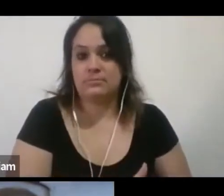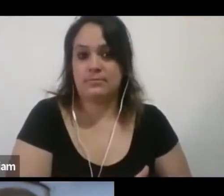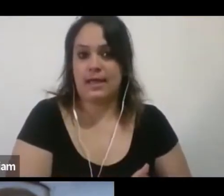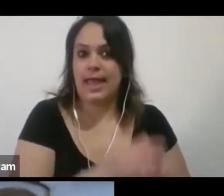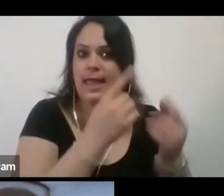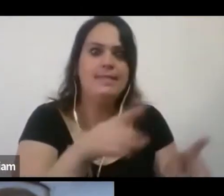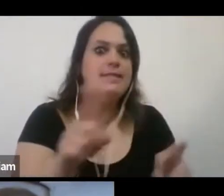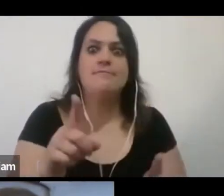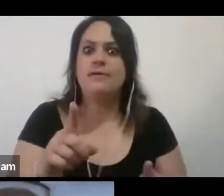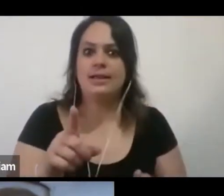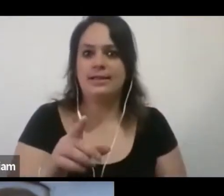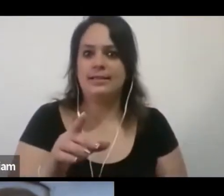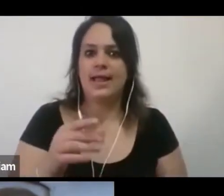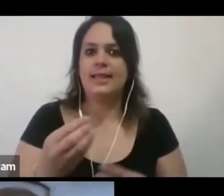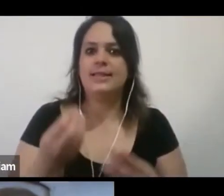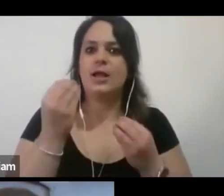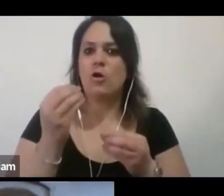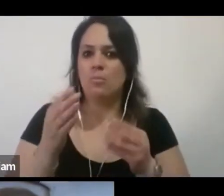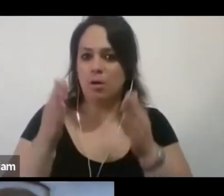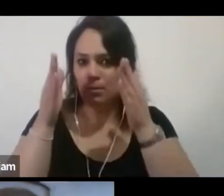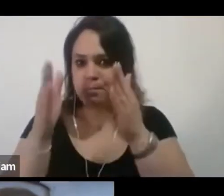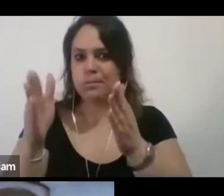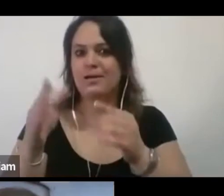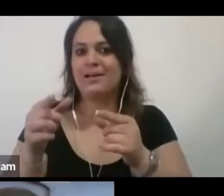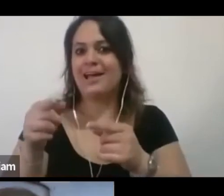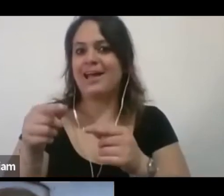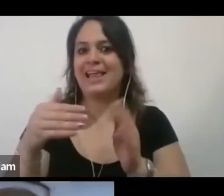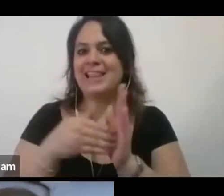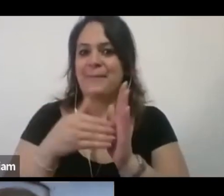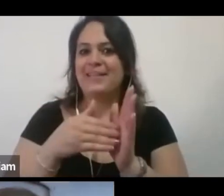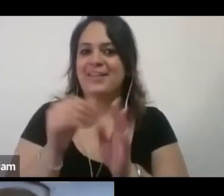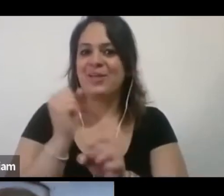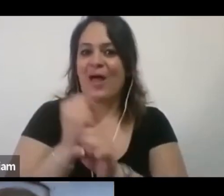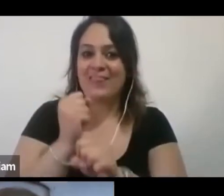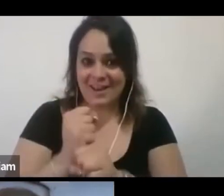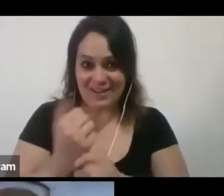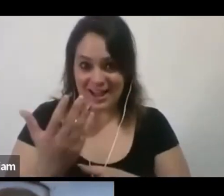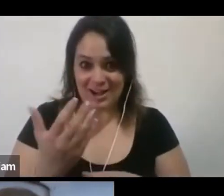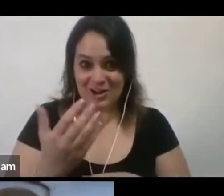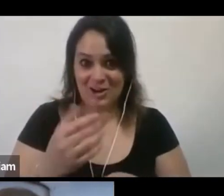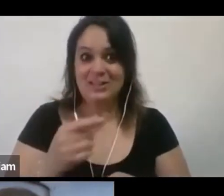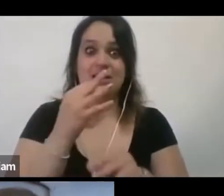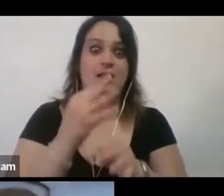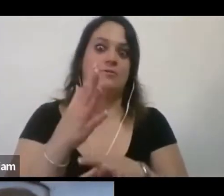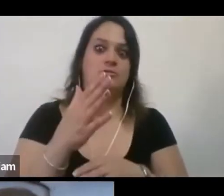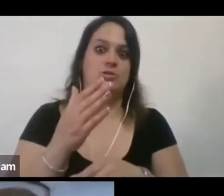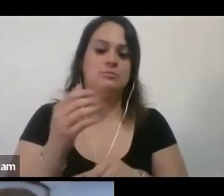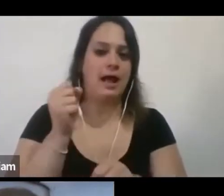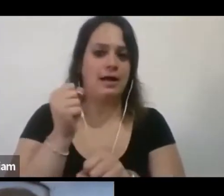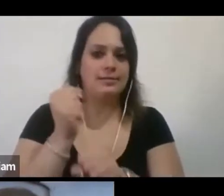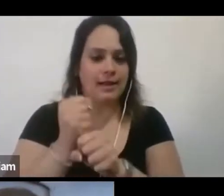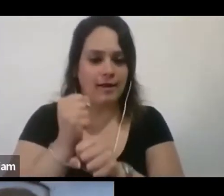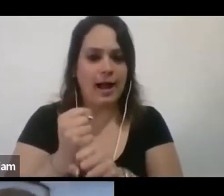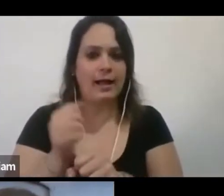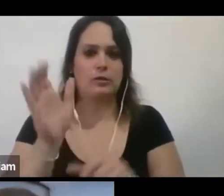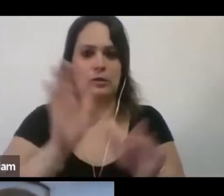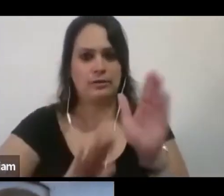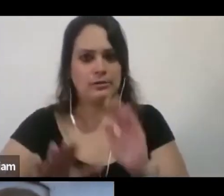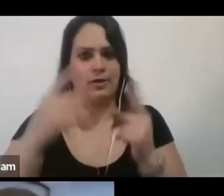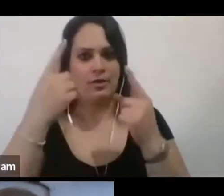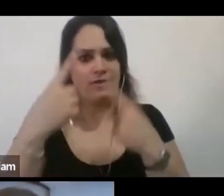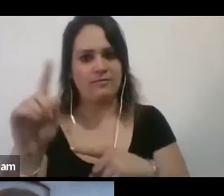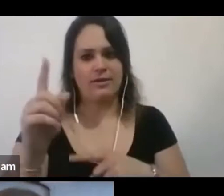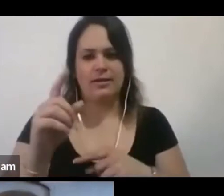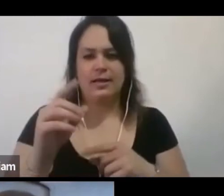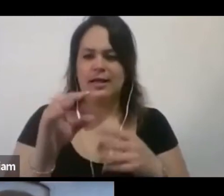son distintas maneras en que uno va pudiendo ejercer esta profesión, y vos te vas dando cuenta de las